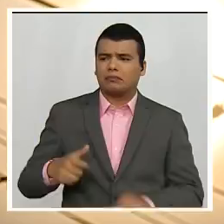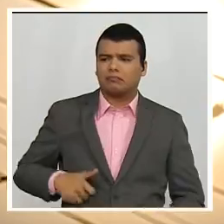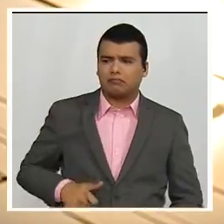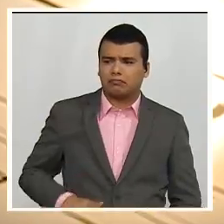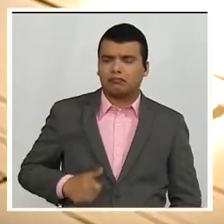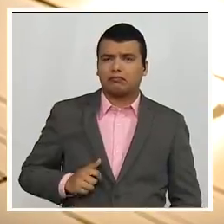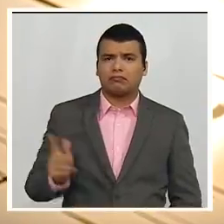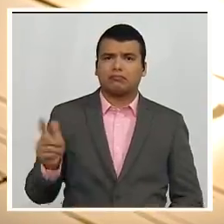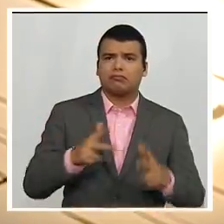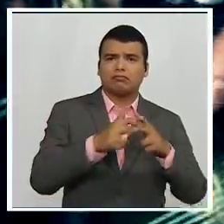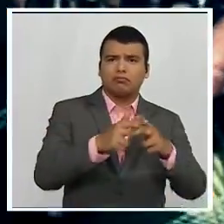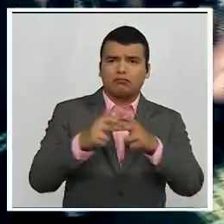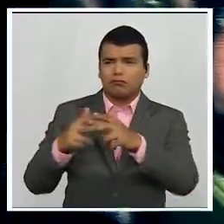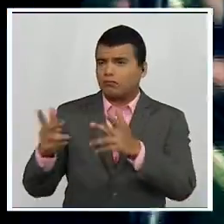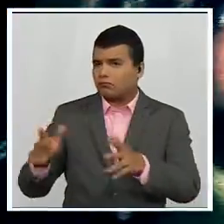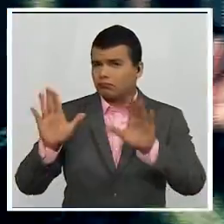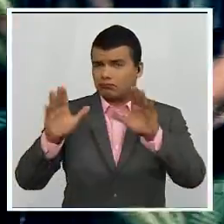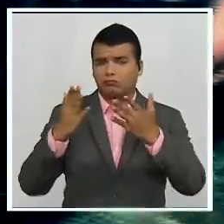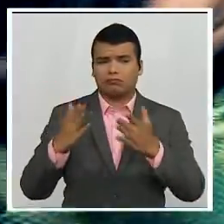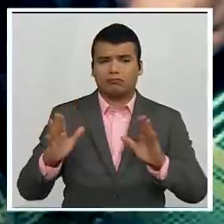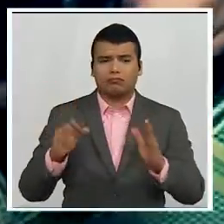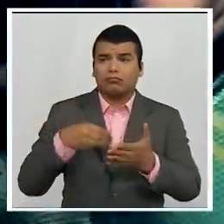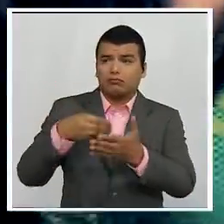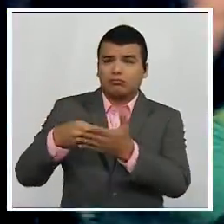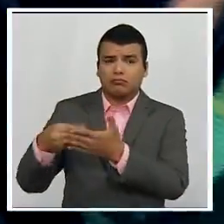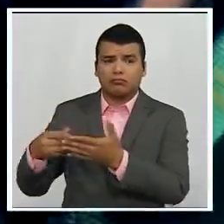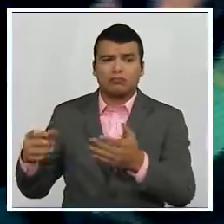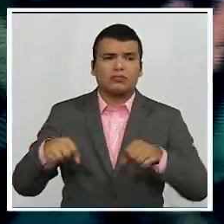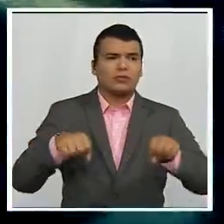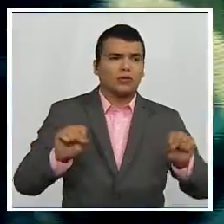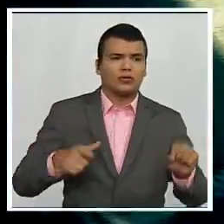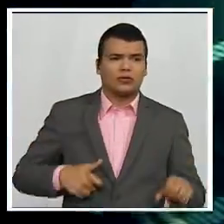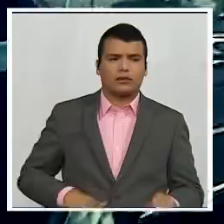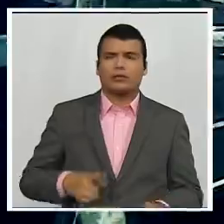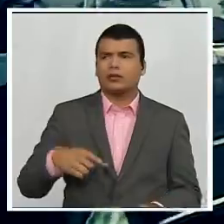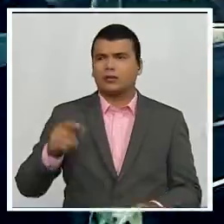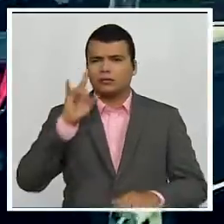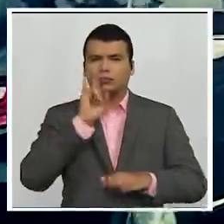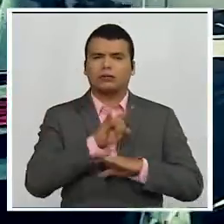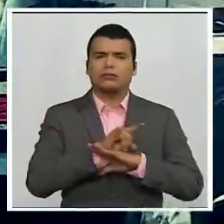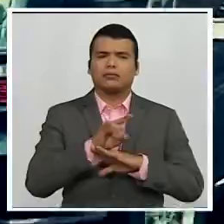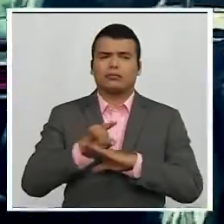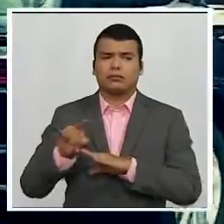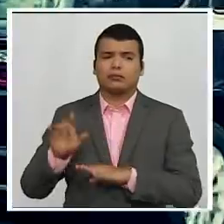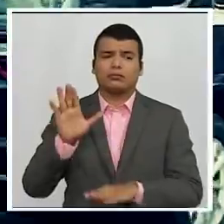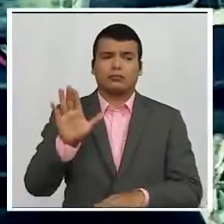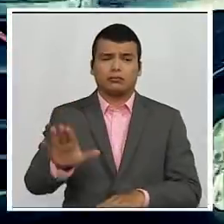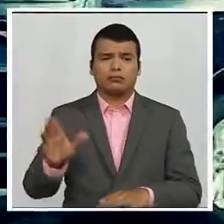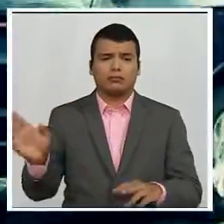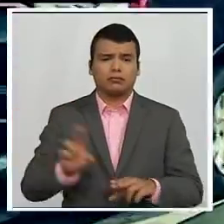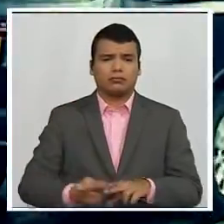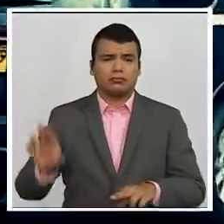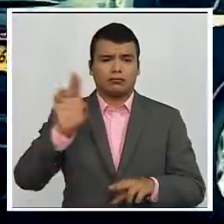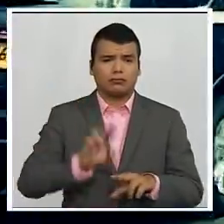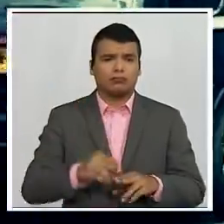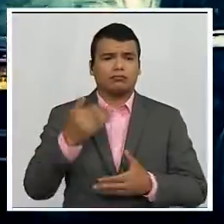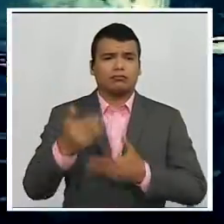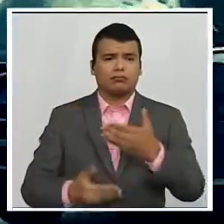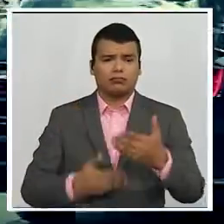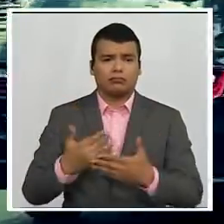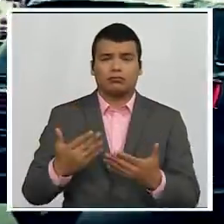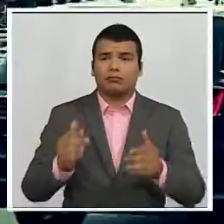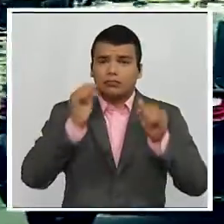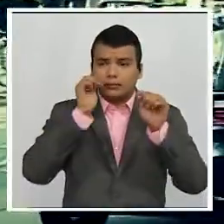de devolver y obtener alma y especialmente motos para salir a patrullar las calles hacen parte de esta carrera directiva pero tuvo un socio